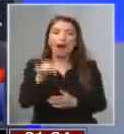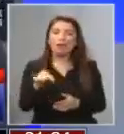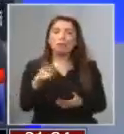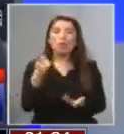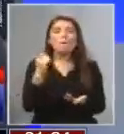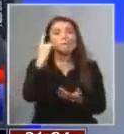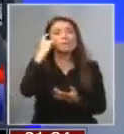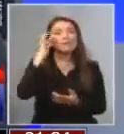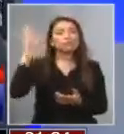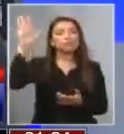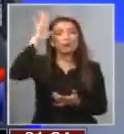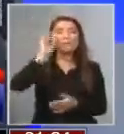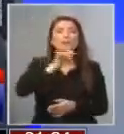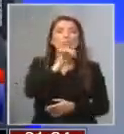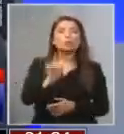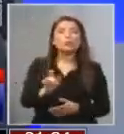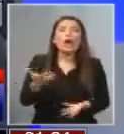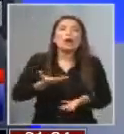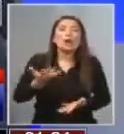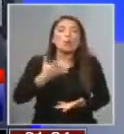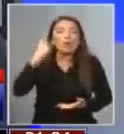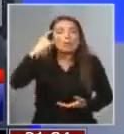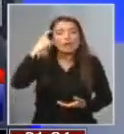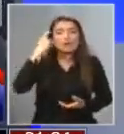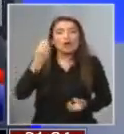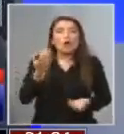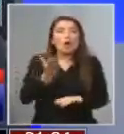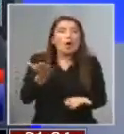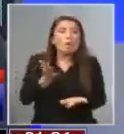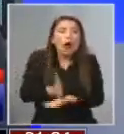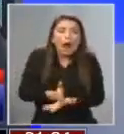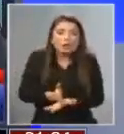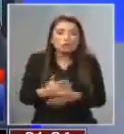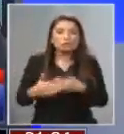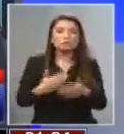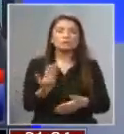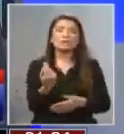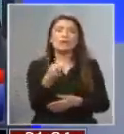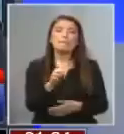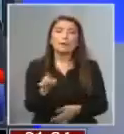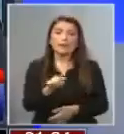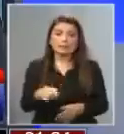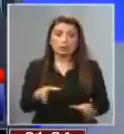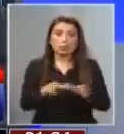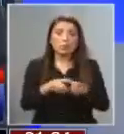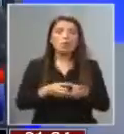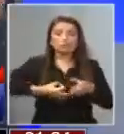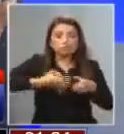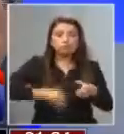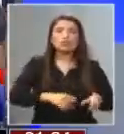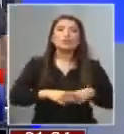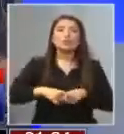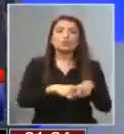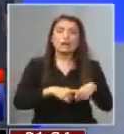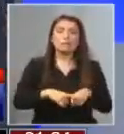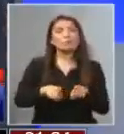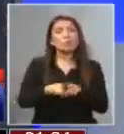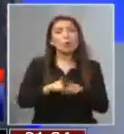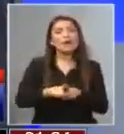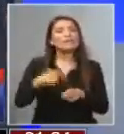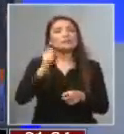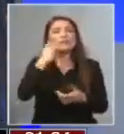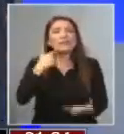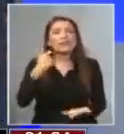pensar o cómo actuar de modo de hacer del Partido Socialista un partido socialista? Y eso supone también preguntarse qué quiere